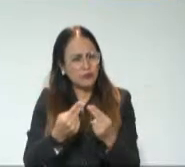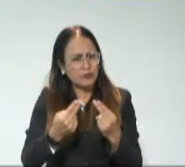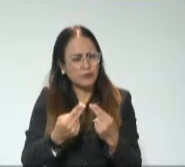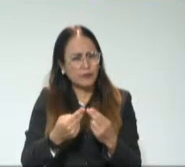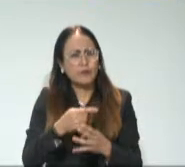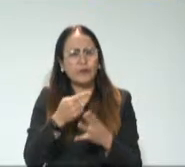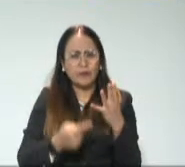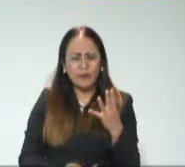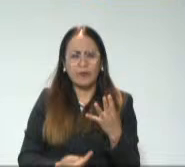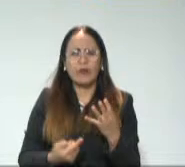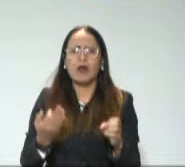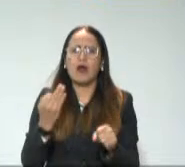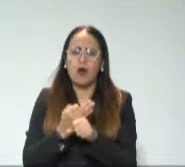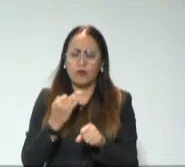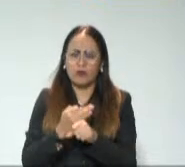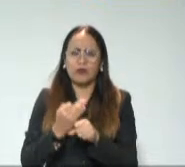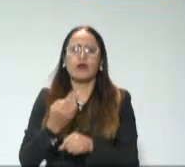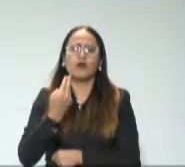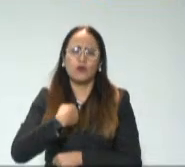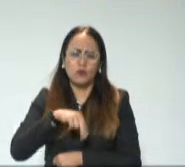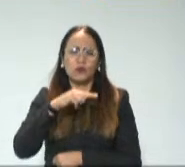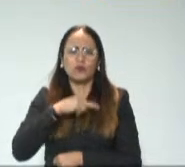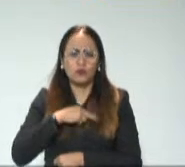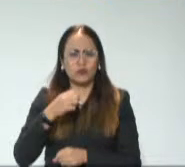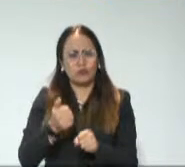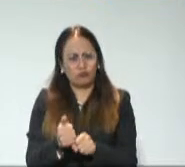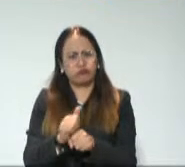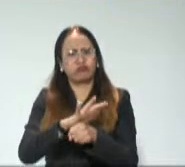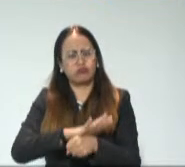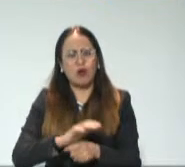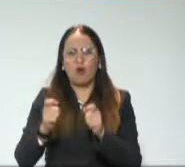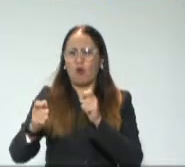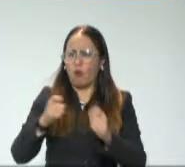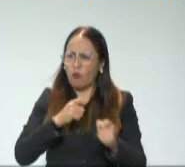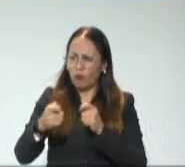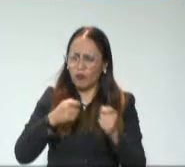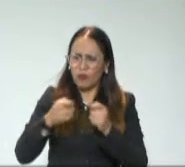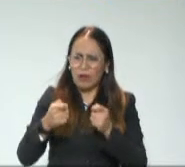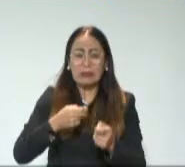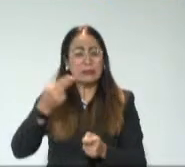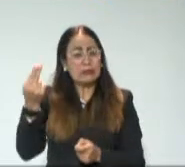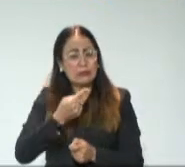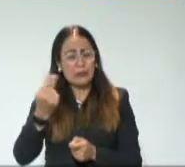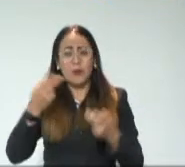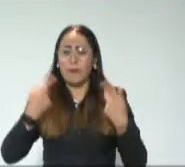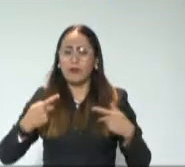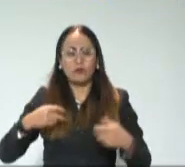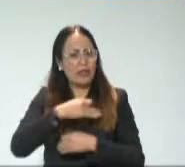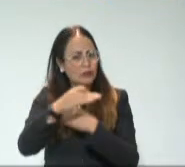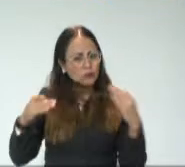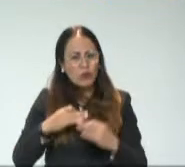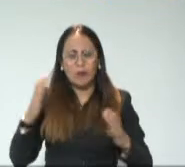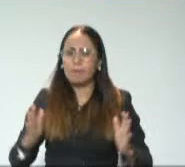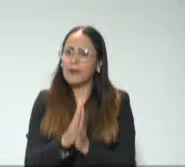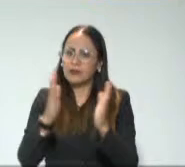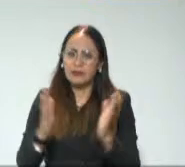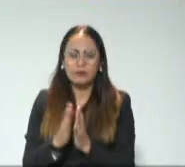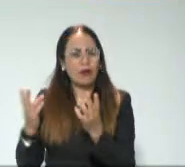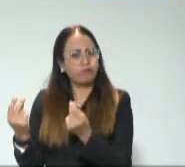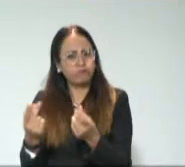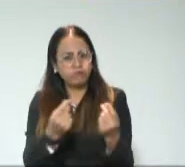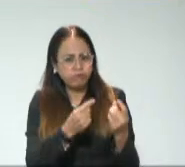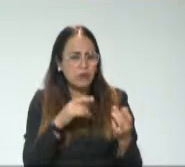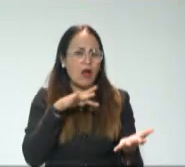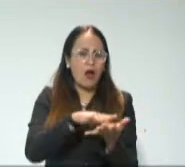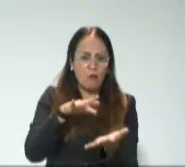parte de las medidas con las que contamos para enfrentar esta pandemia requieren de una participación activa de la población